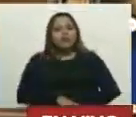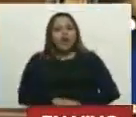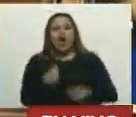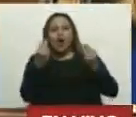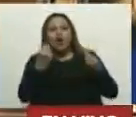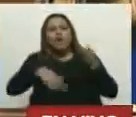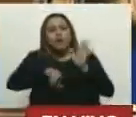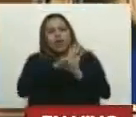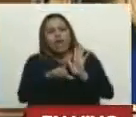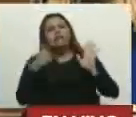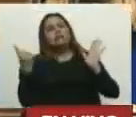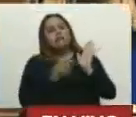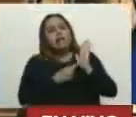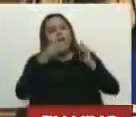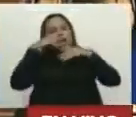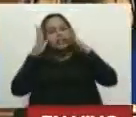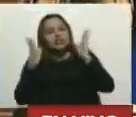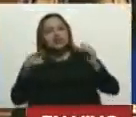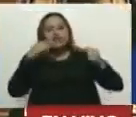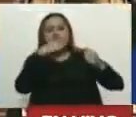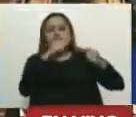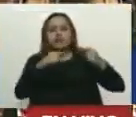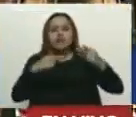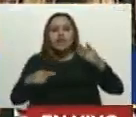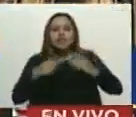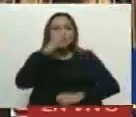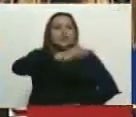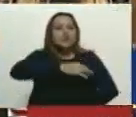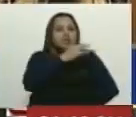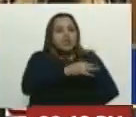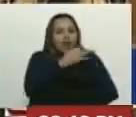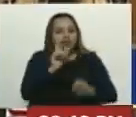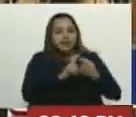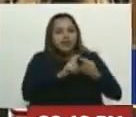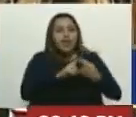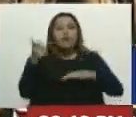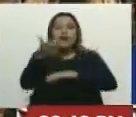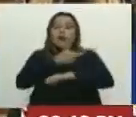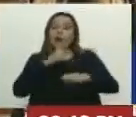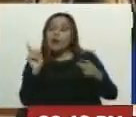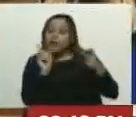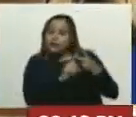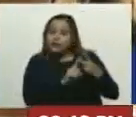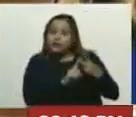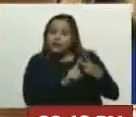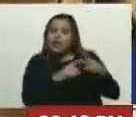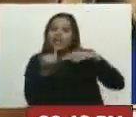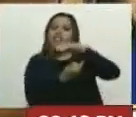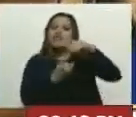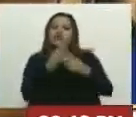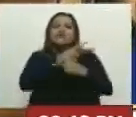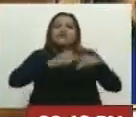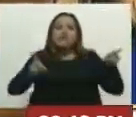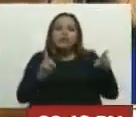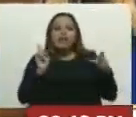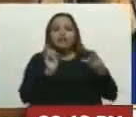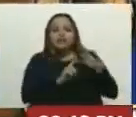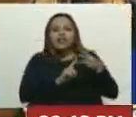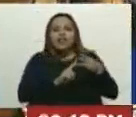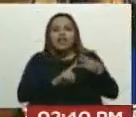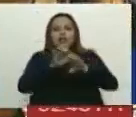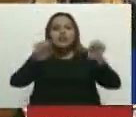ley aborda los elementos para que la sociedad, para que el Estado, para que las instituciones públicas, las